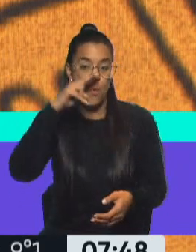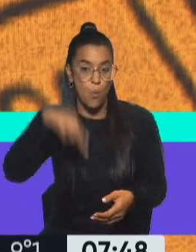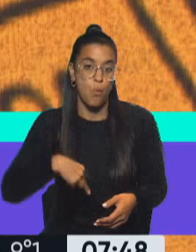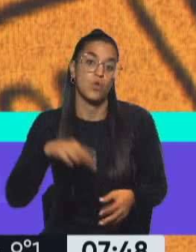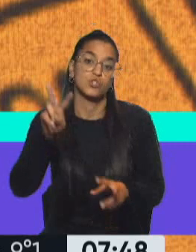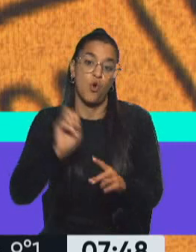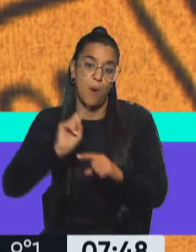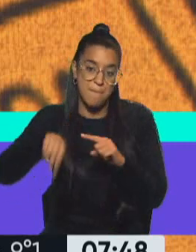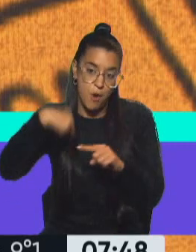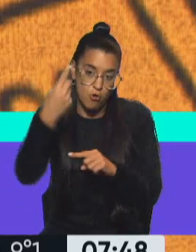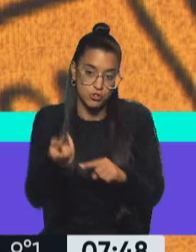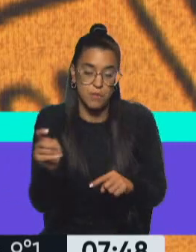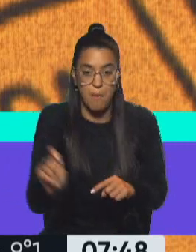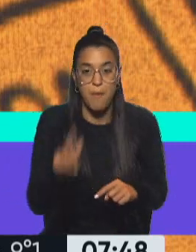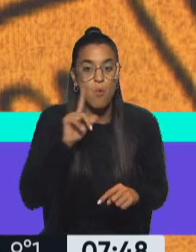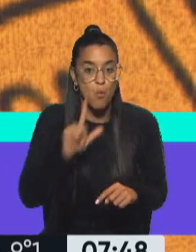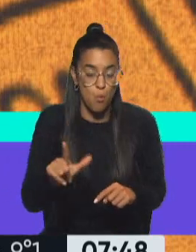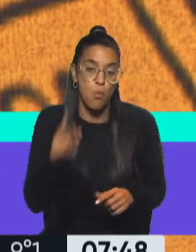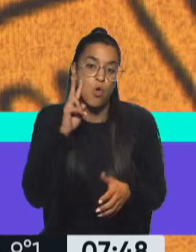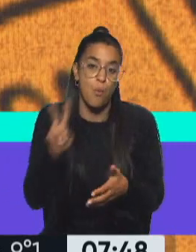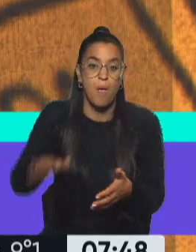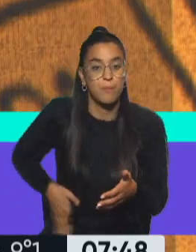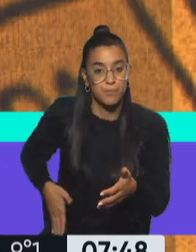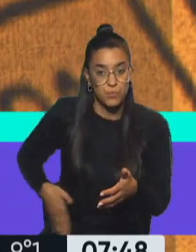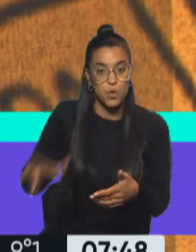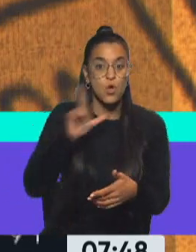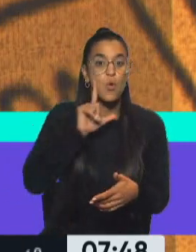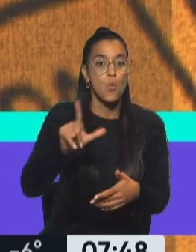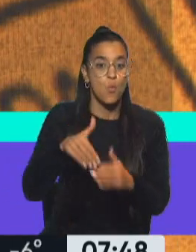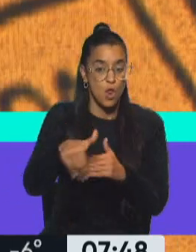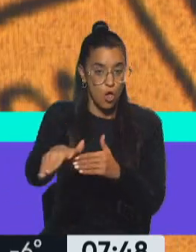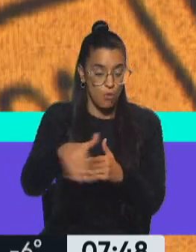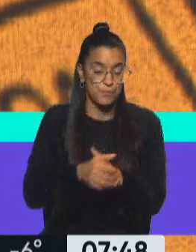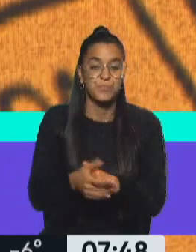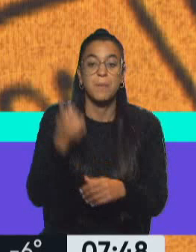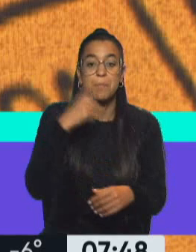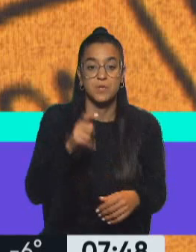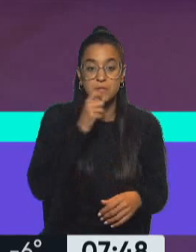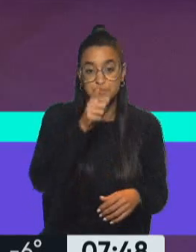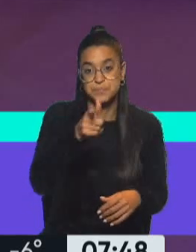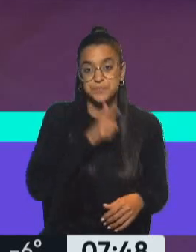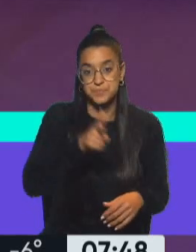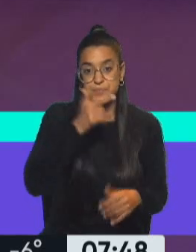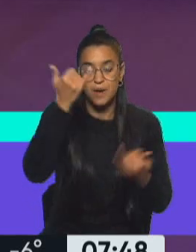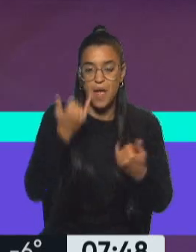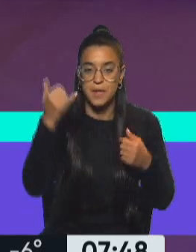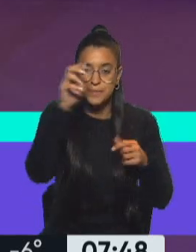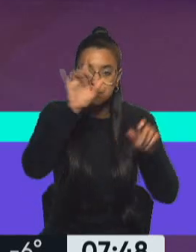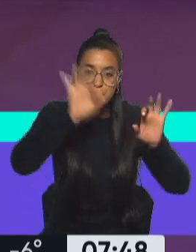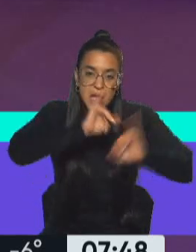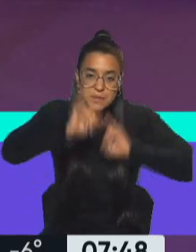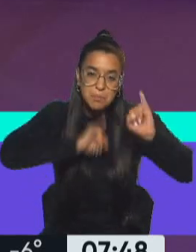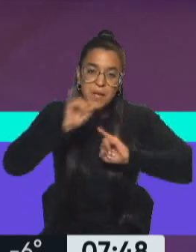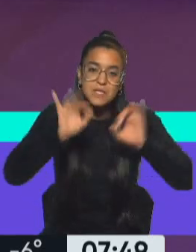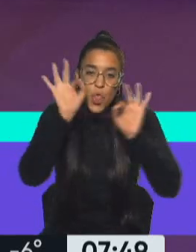al siguiente mes, entonces lo vas a ver en tu bolsillo desde julio. Pero si te parece, tenemos la letra chica, sí, el